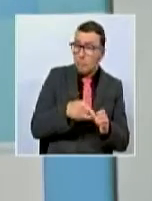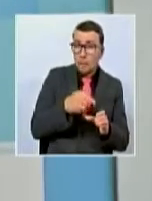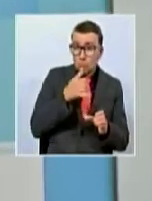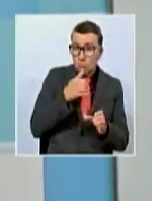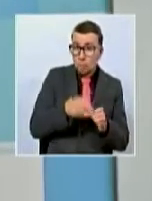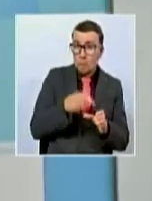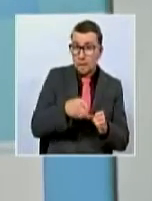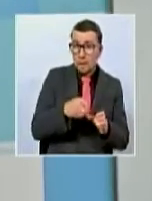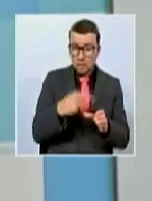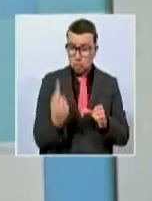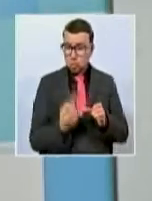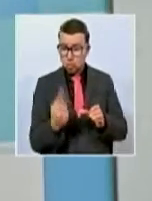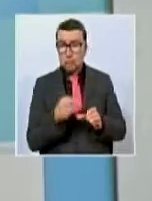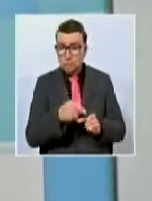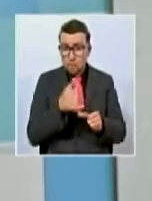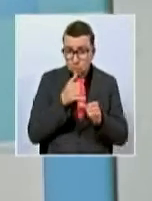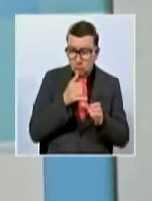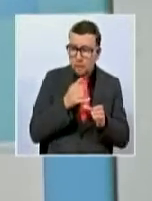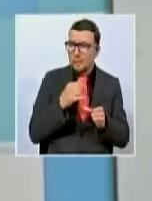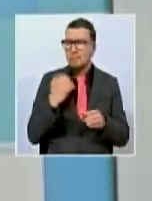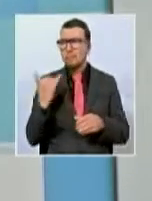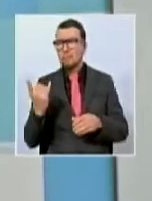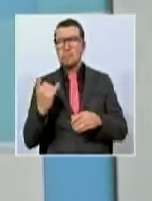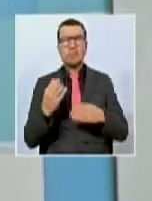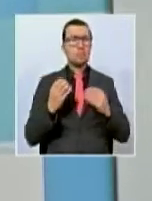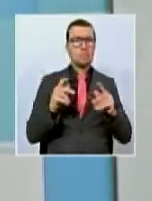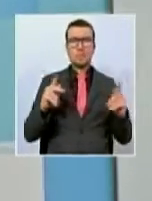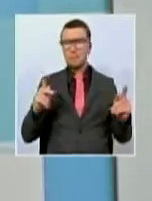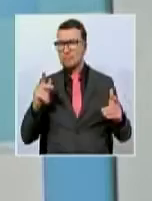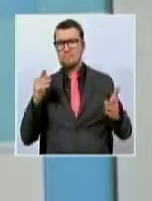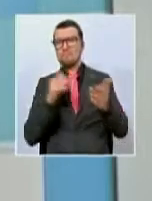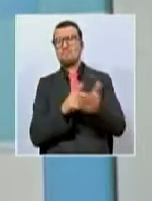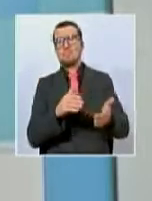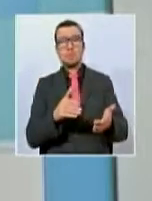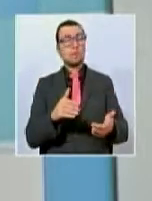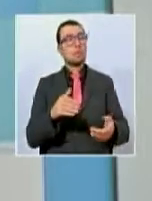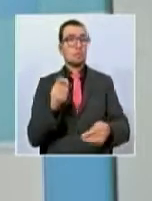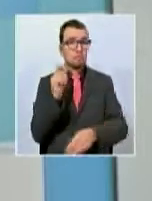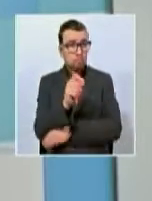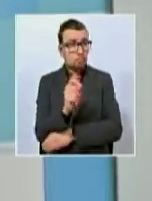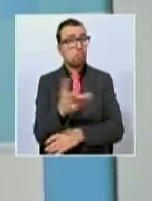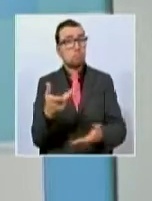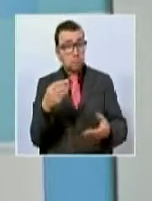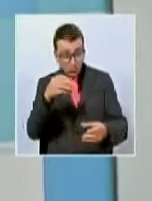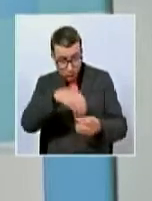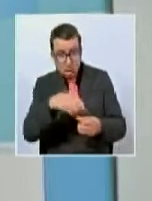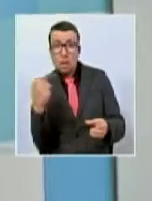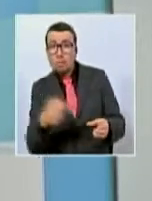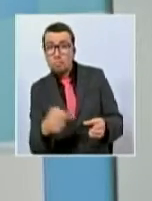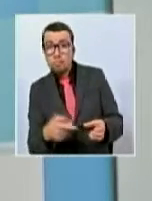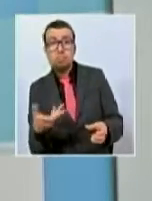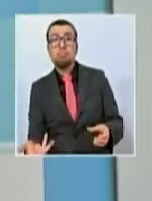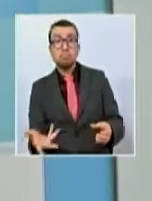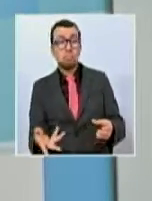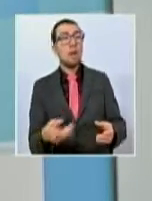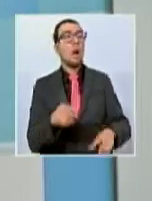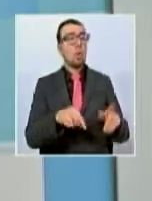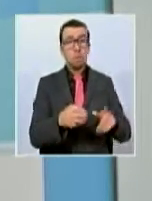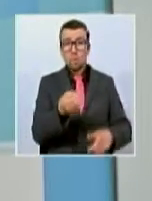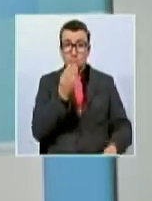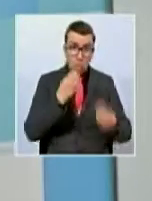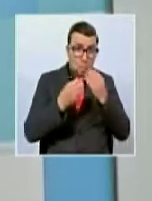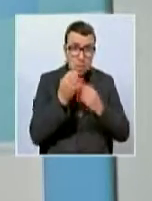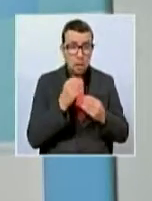ha sido muy observadora, y es una crítica constructiva que hacemos respecto a los contenidos que tienen este tipo de alimentos